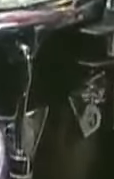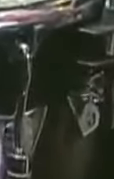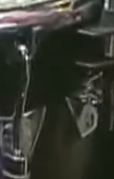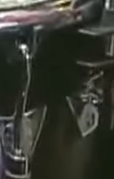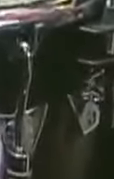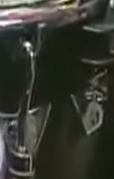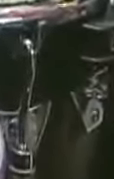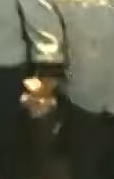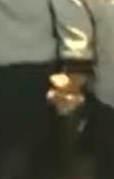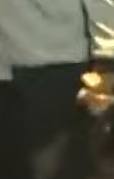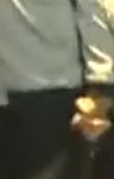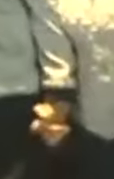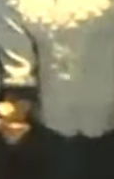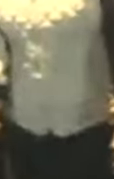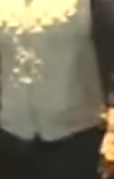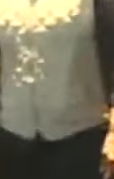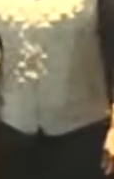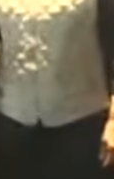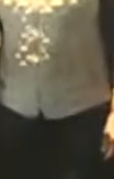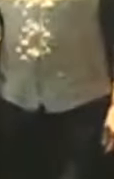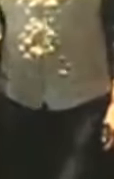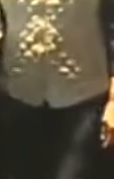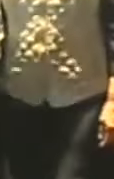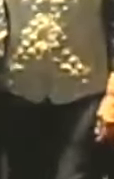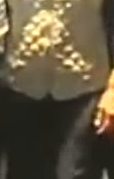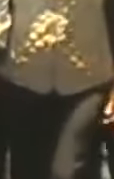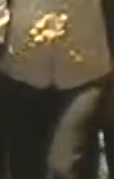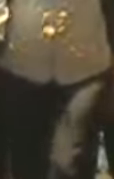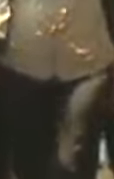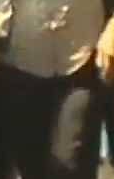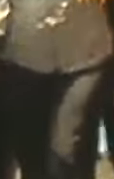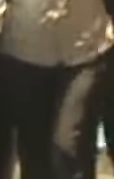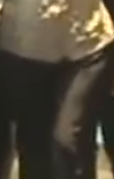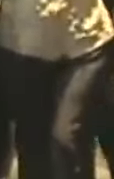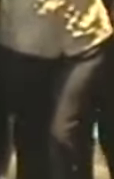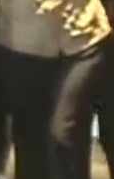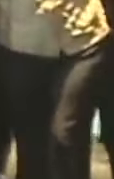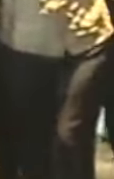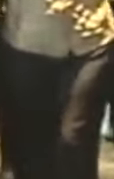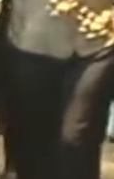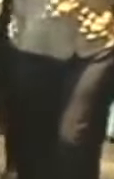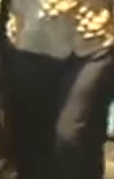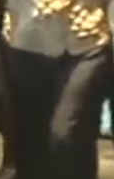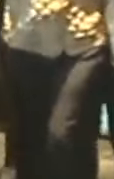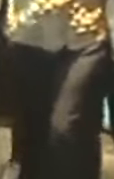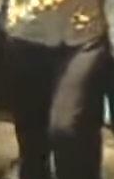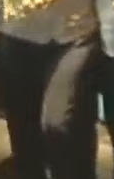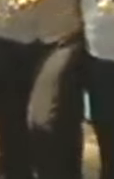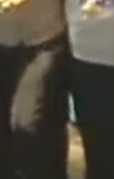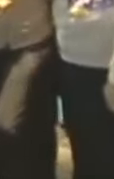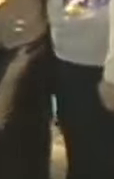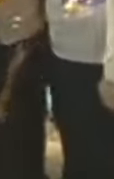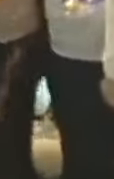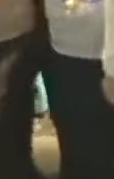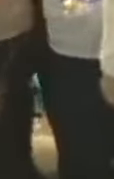flores bonitas que si no se cuidan pronto se marchitan. Linda florecita,